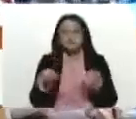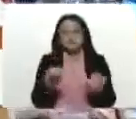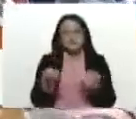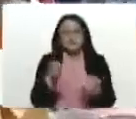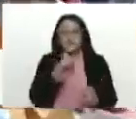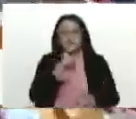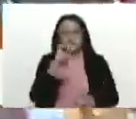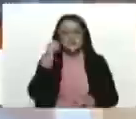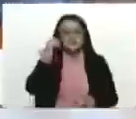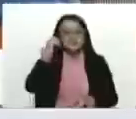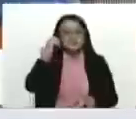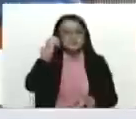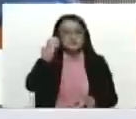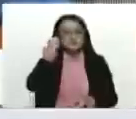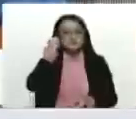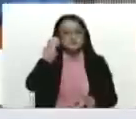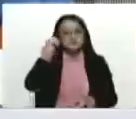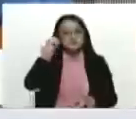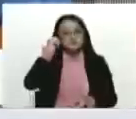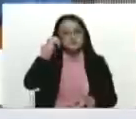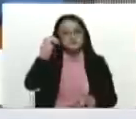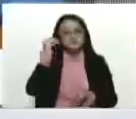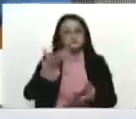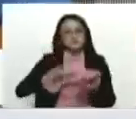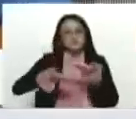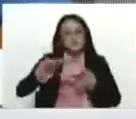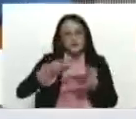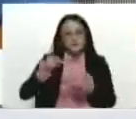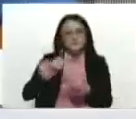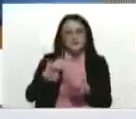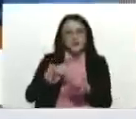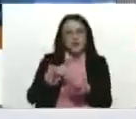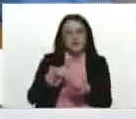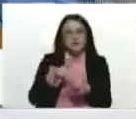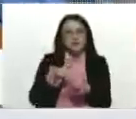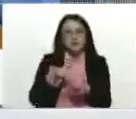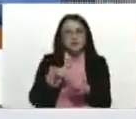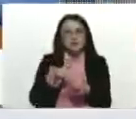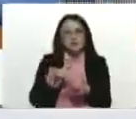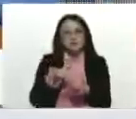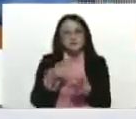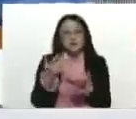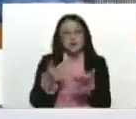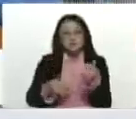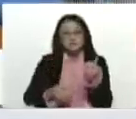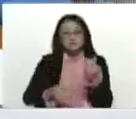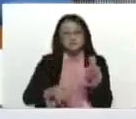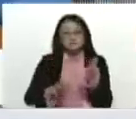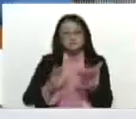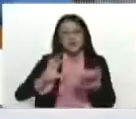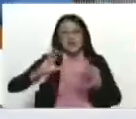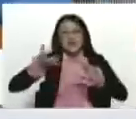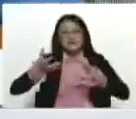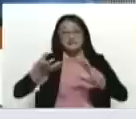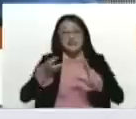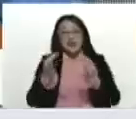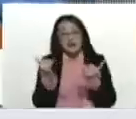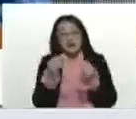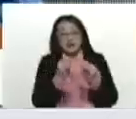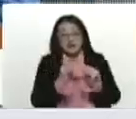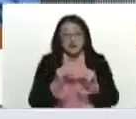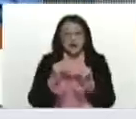eso empezaron a deteriorarse las instalaciones petroleras producción petrolera refinería cuando superamos la crisis se recuperan los precios